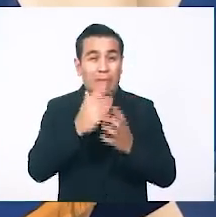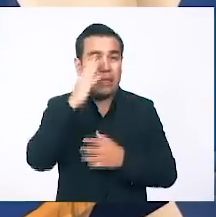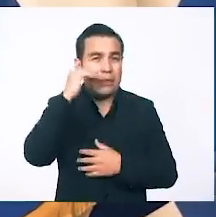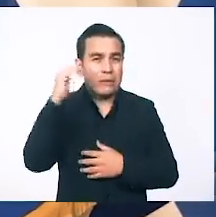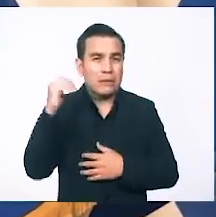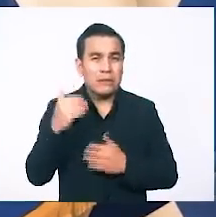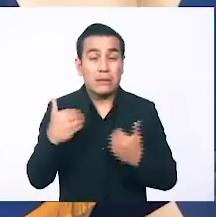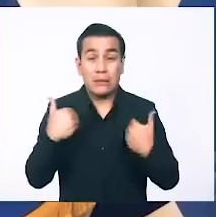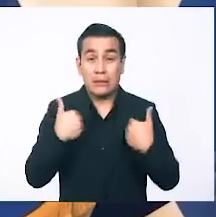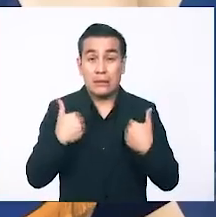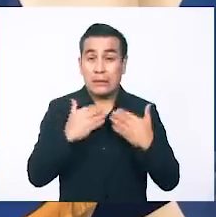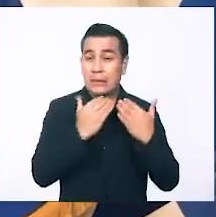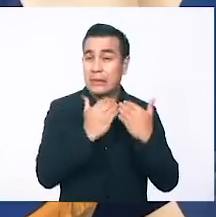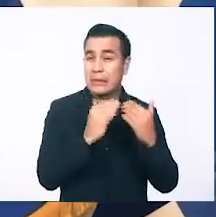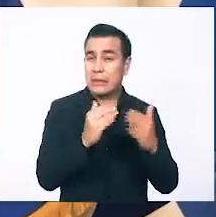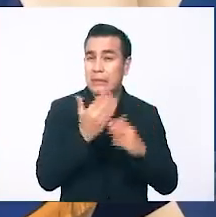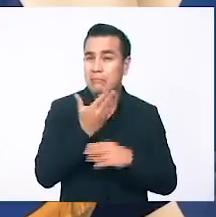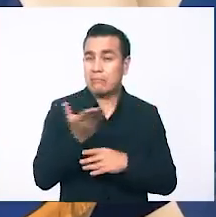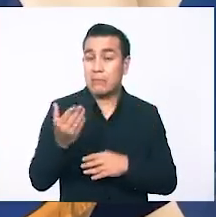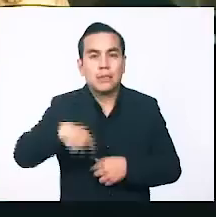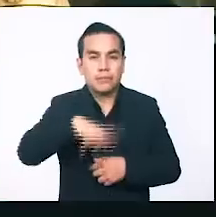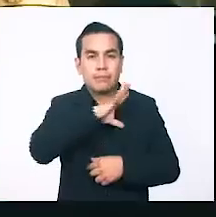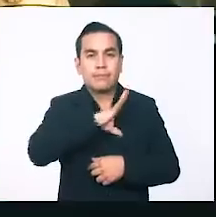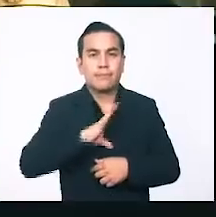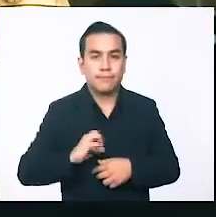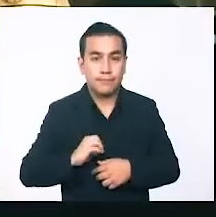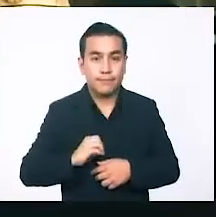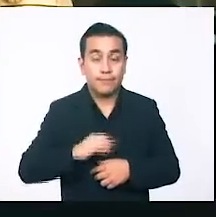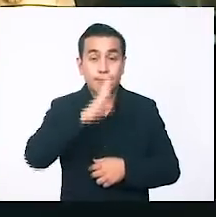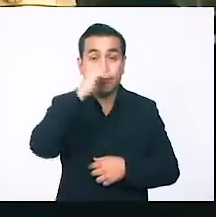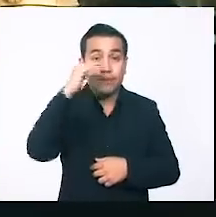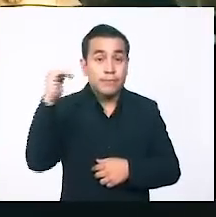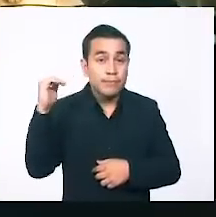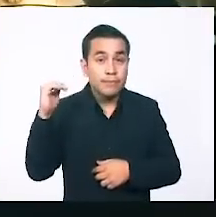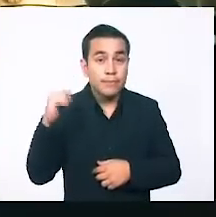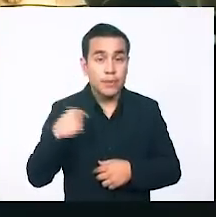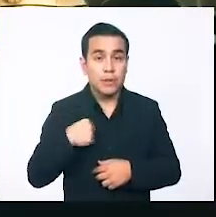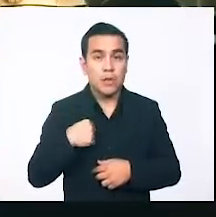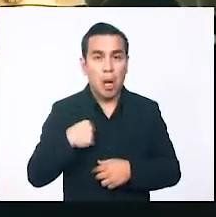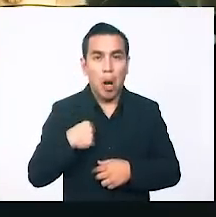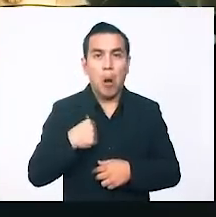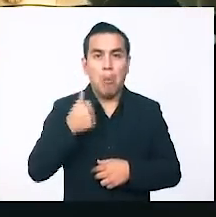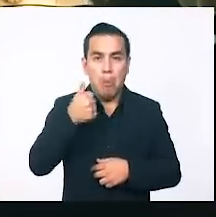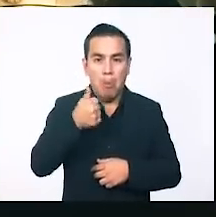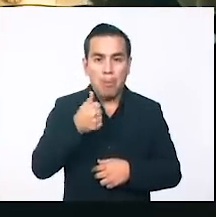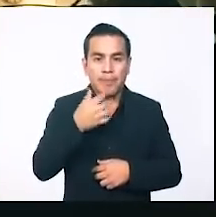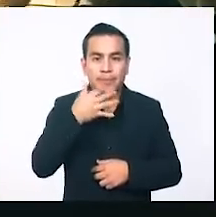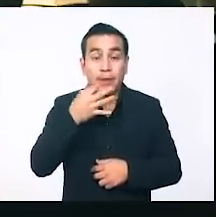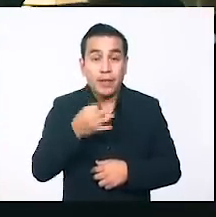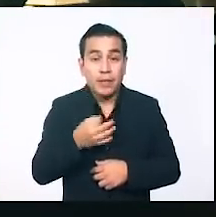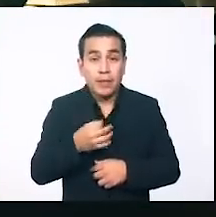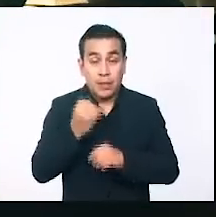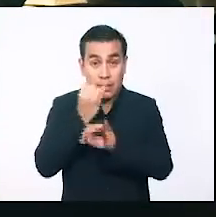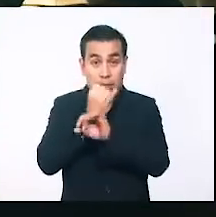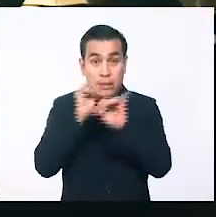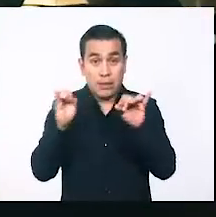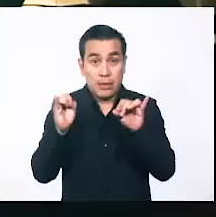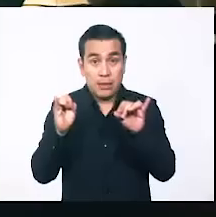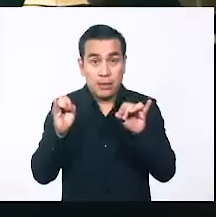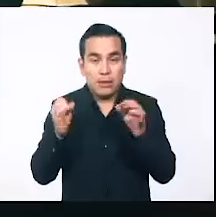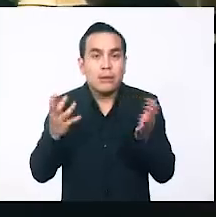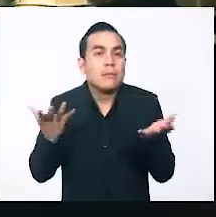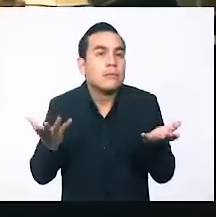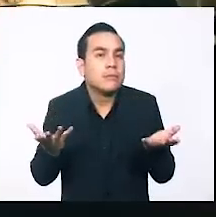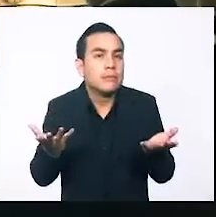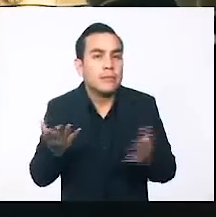que tienen muchas más cosas que nosotros quisiéramos tener. Entonces yo me la creí, pues. Y dije, ¿somos país? Sí. ¿Soberano? Sí. Entonces, ok.